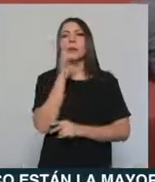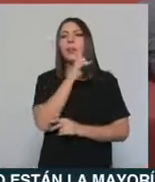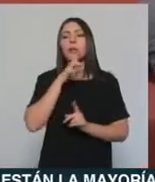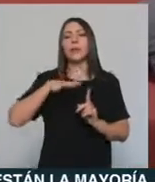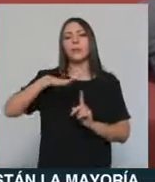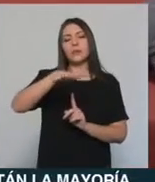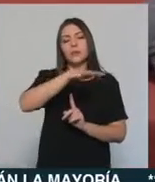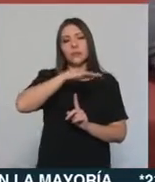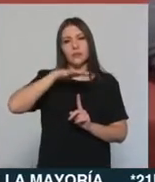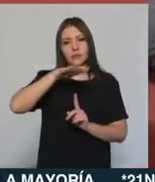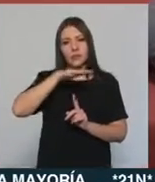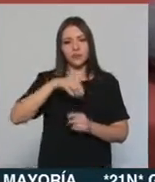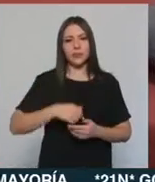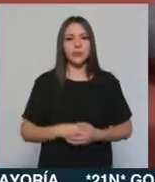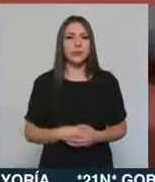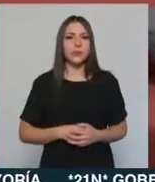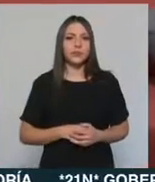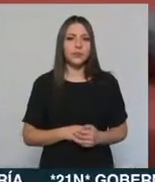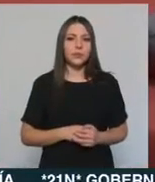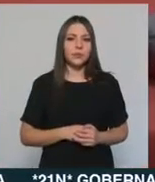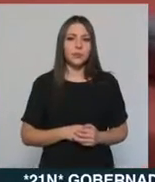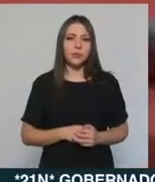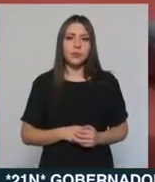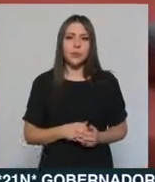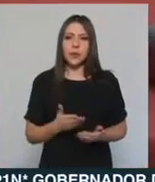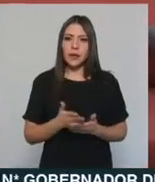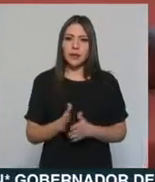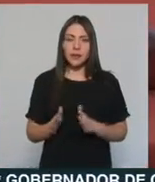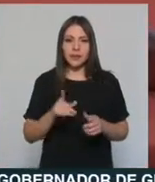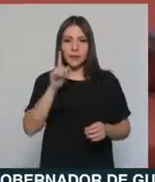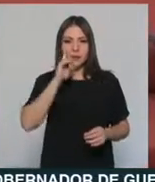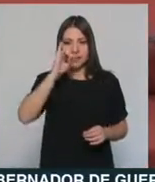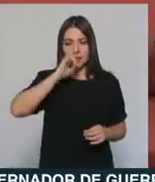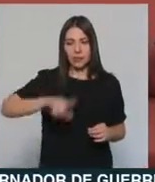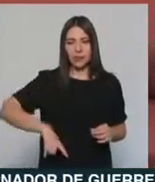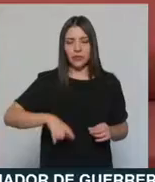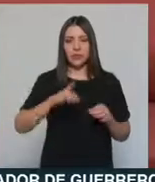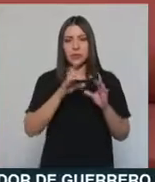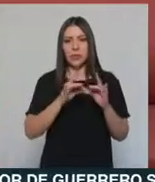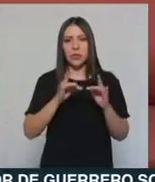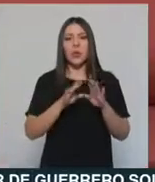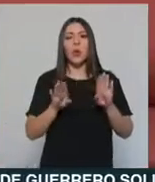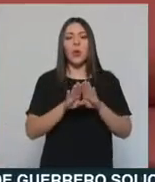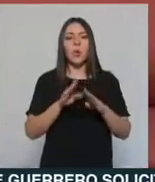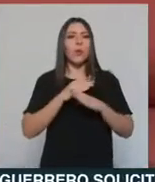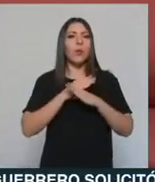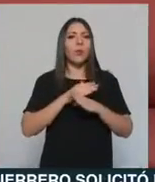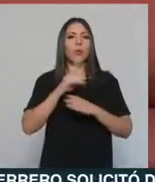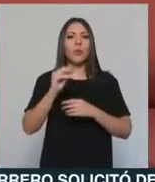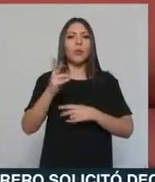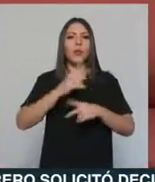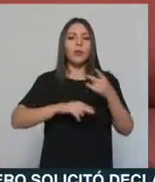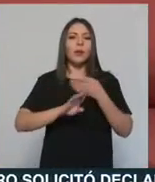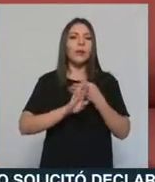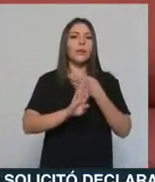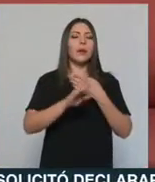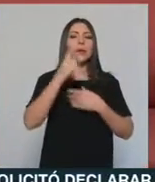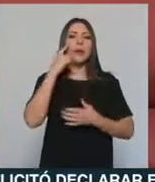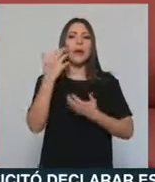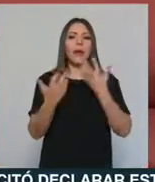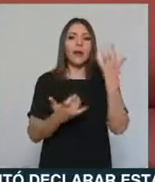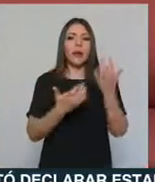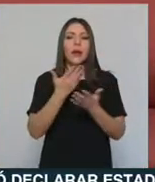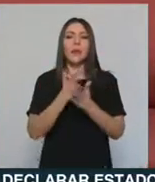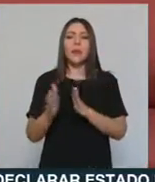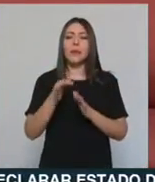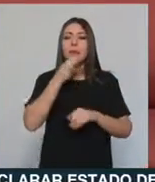Y precisamente en esta conferencia, la mandataria local también habló de las medidas para atender los incendios. Además, reiteró el llamado para evitar las actividades al